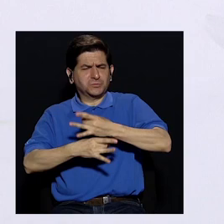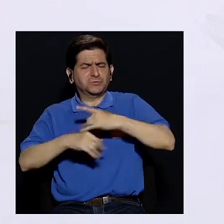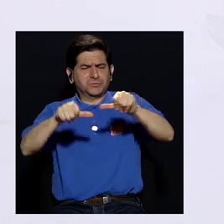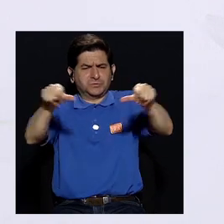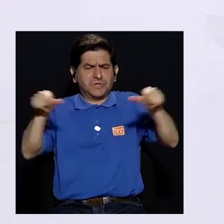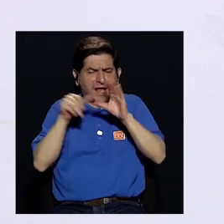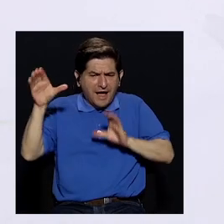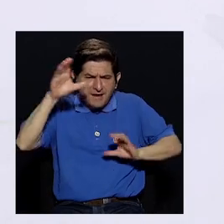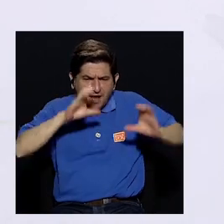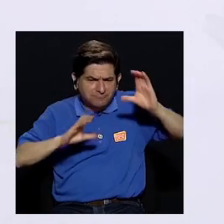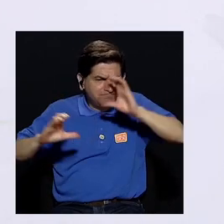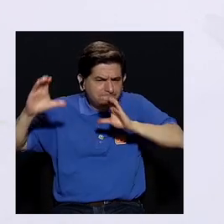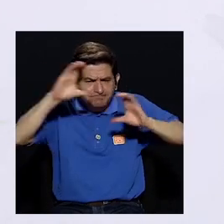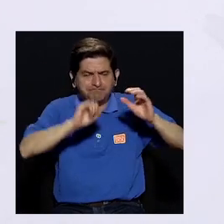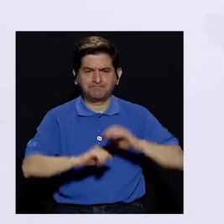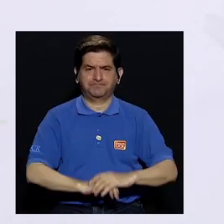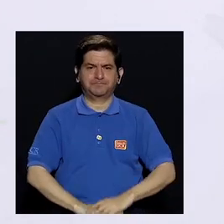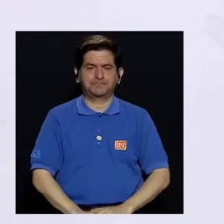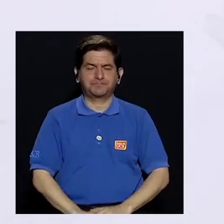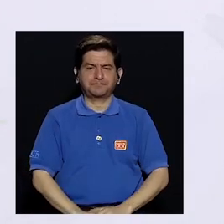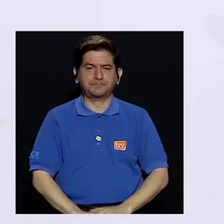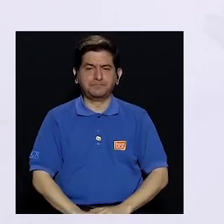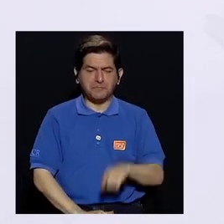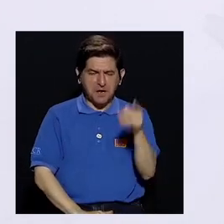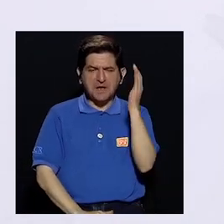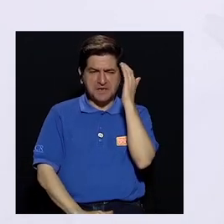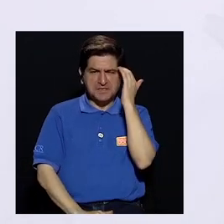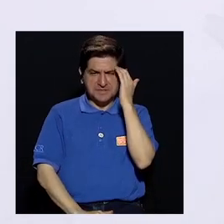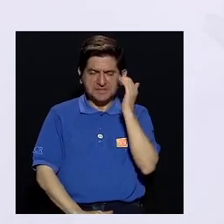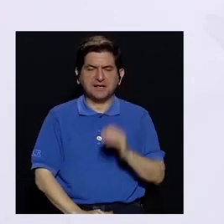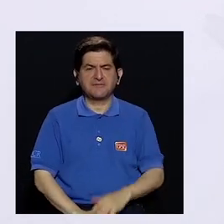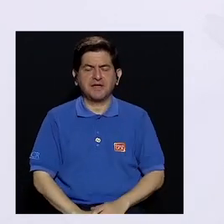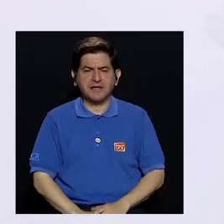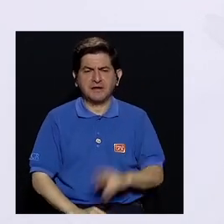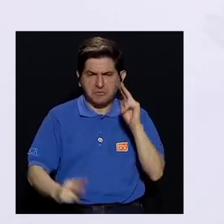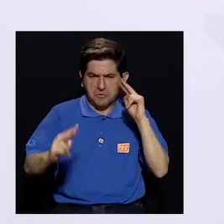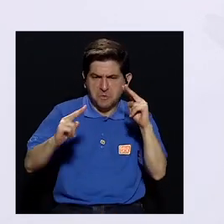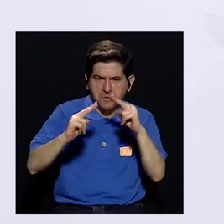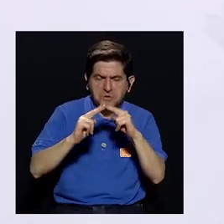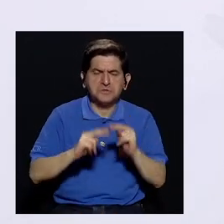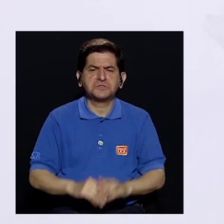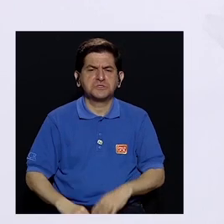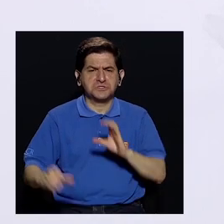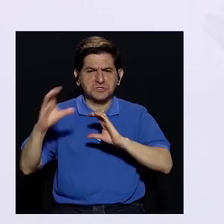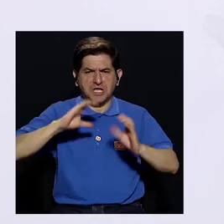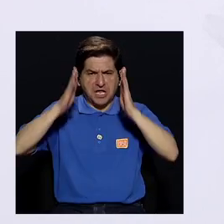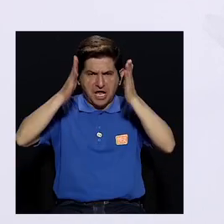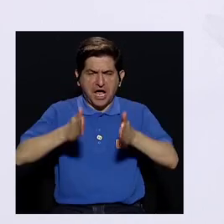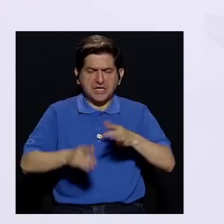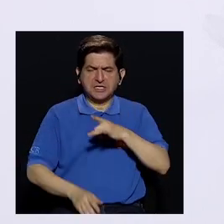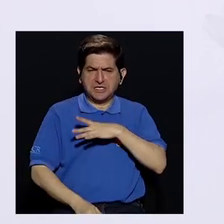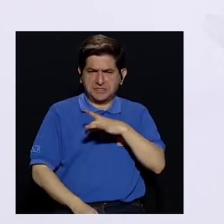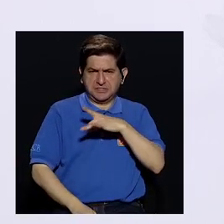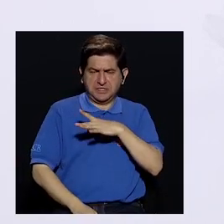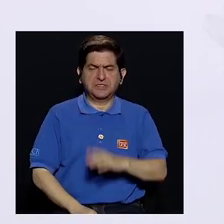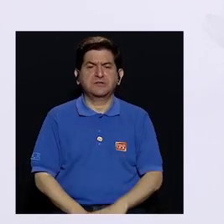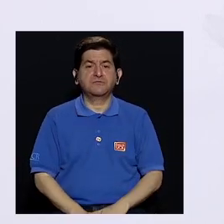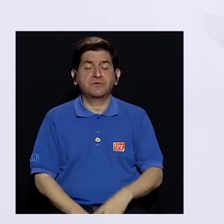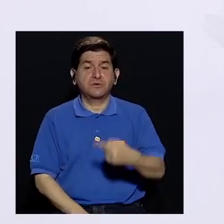en el área científica conocí a los científicos chilenos y entonces nosotros